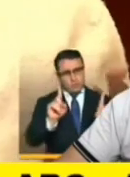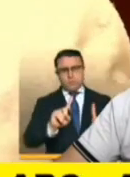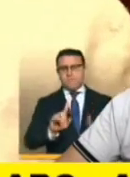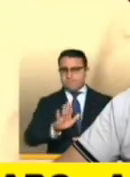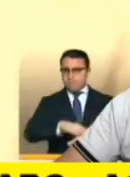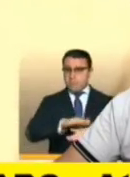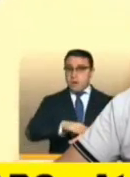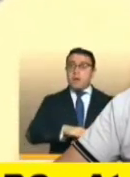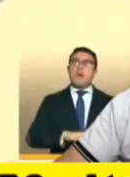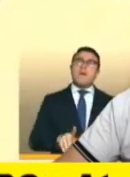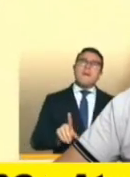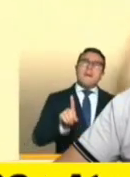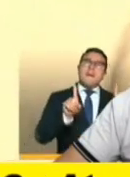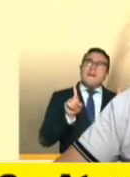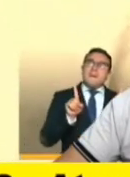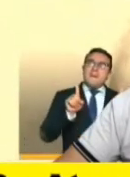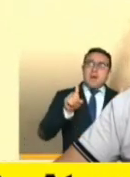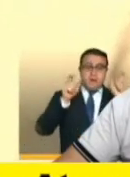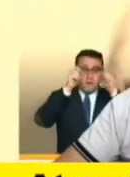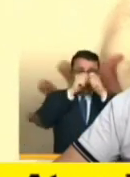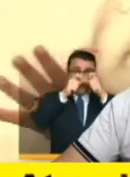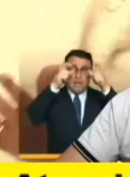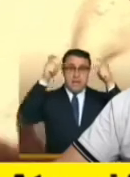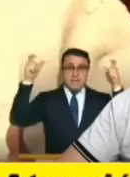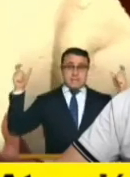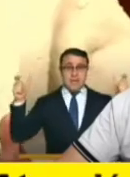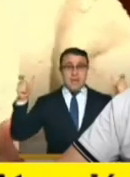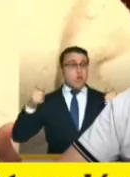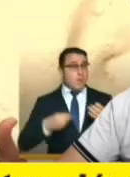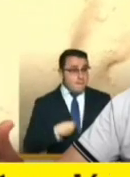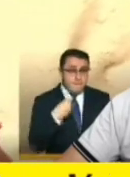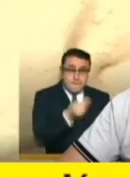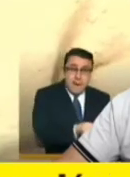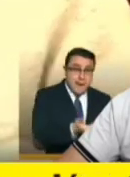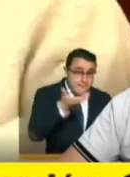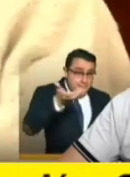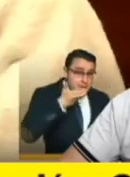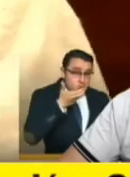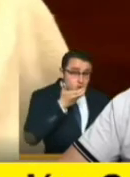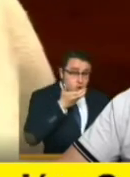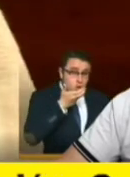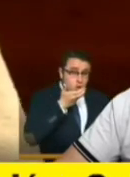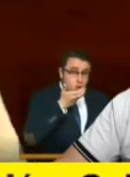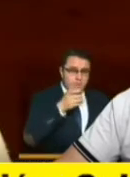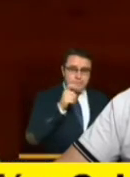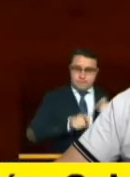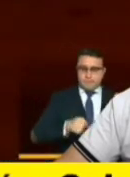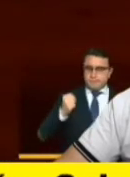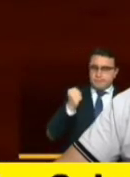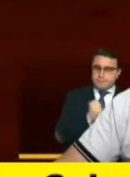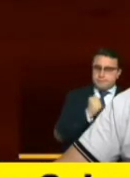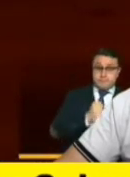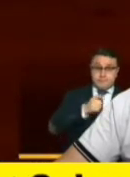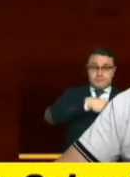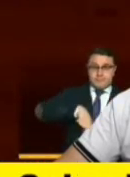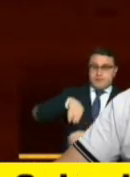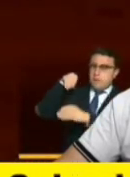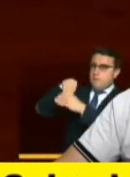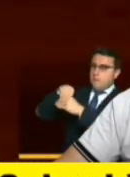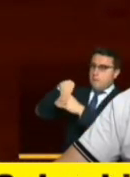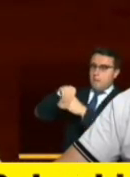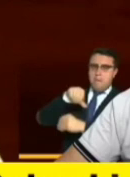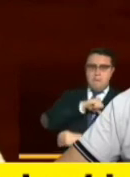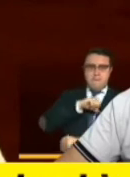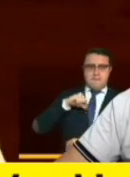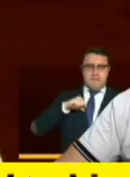Pero al descargarse el Estado, porque es el Estado el que paga las pensiones, mientras los trabajadores cotizan es en los fondos privados